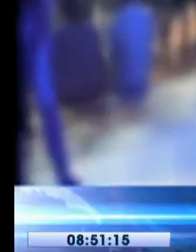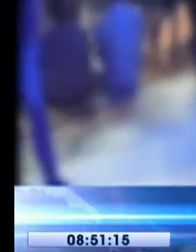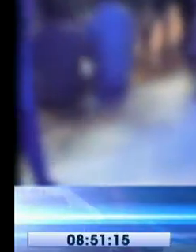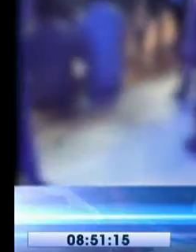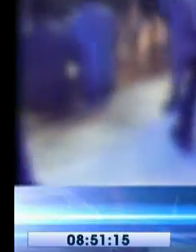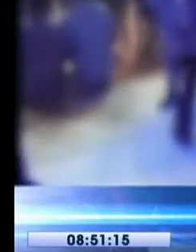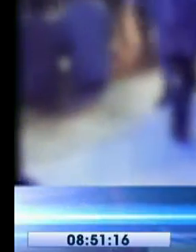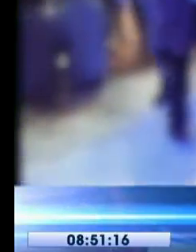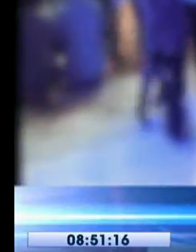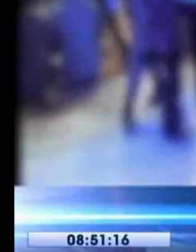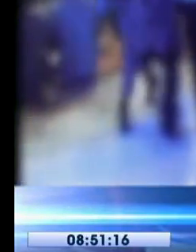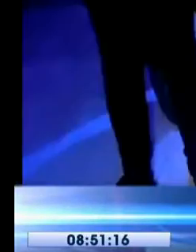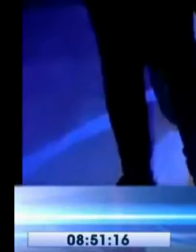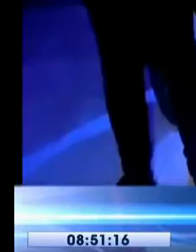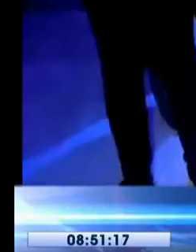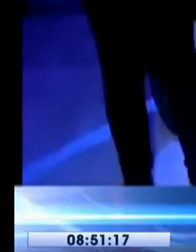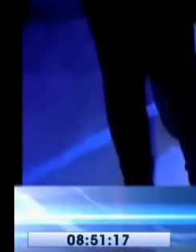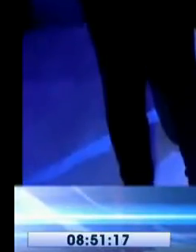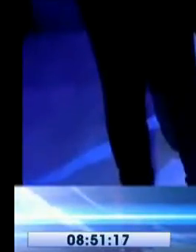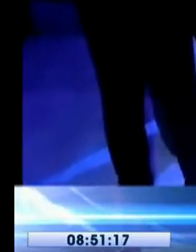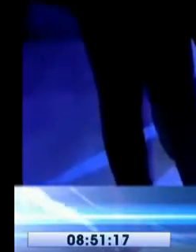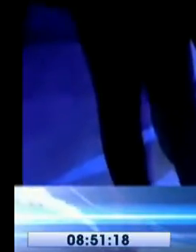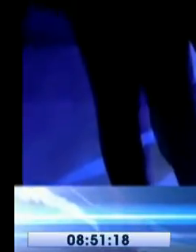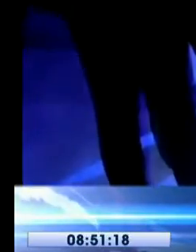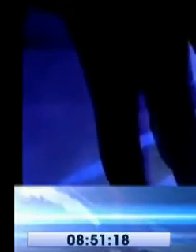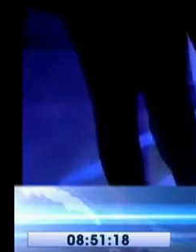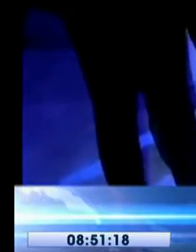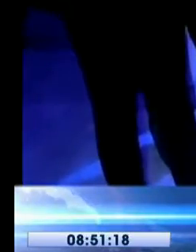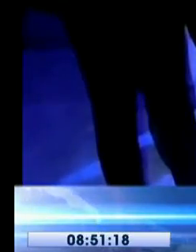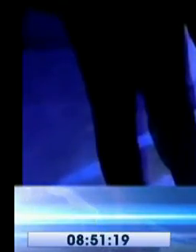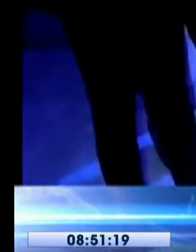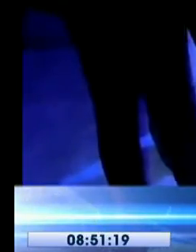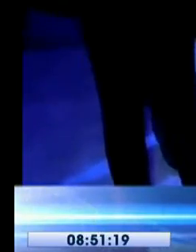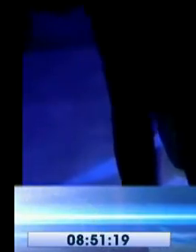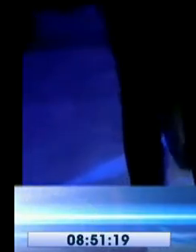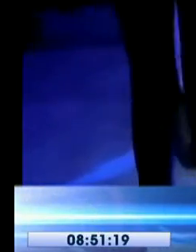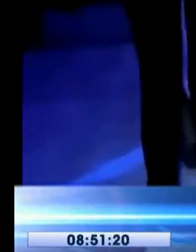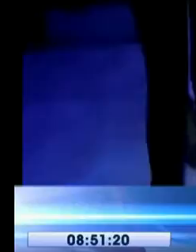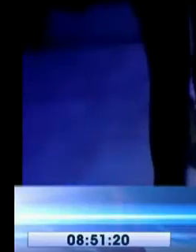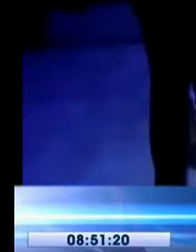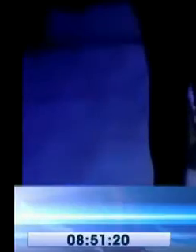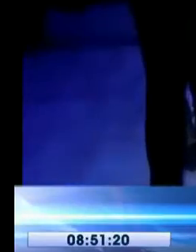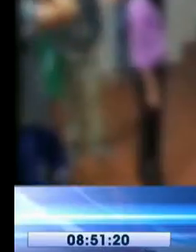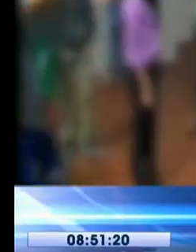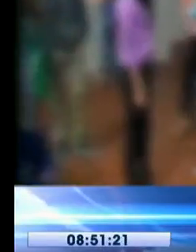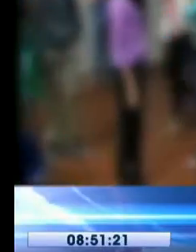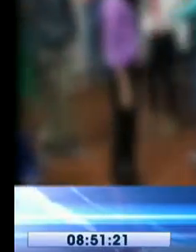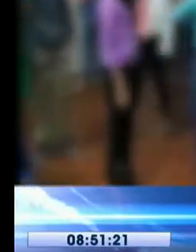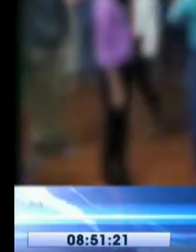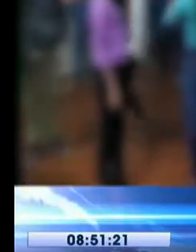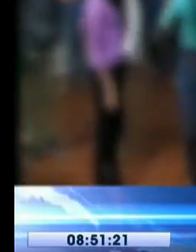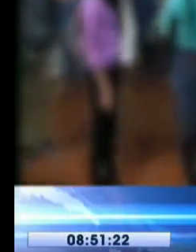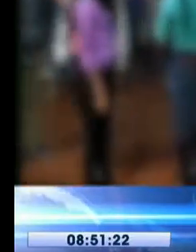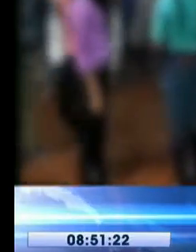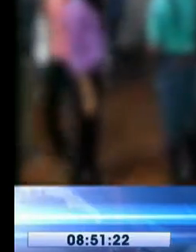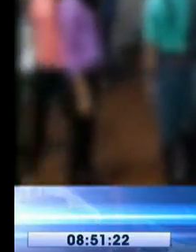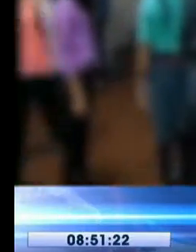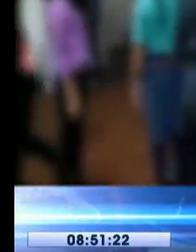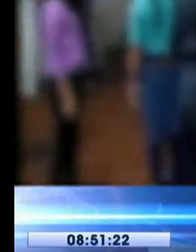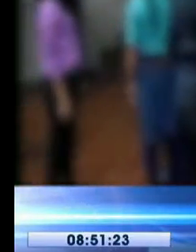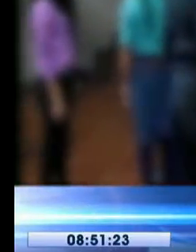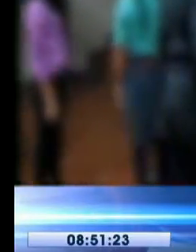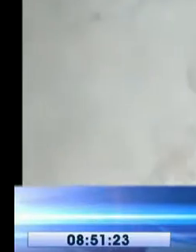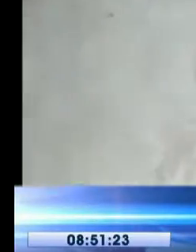¿sabe dónde está su hijo? Mucha atención. 80 menores de edad fueron encontrados en el interior de una